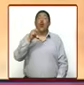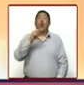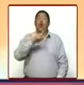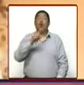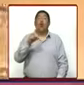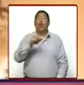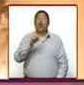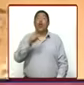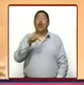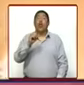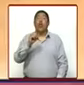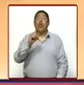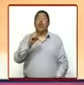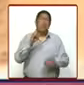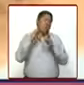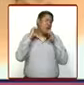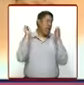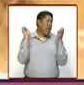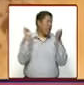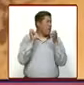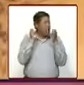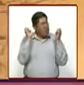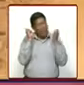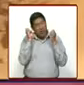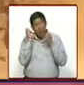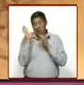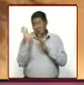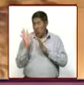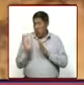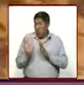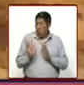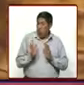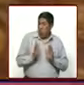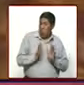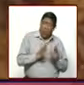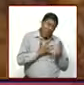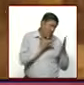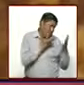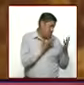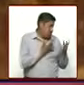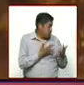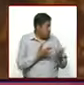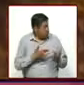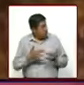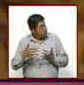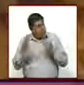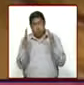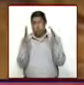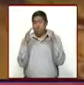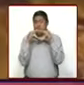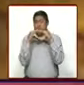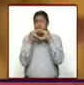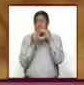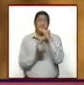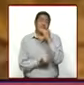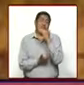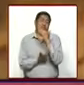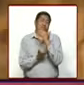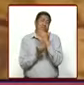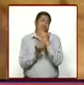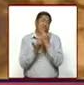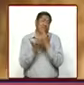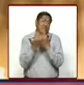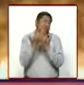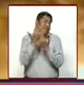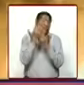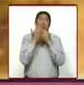emergencia. El incendio se ha vuelto incontrolable debido a las ráfagas de viento y continúa devorando viviendas a su paso. Los pobladores